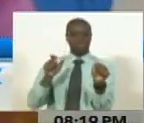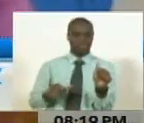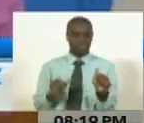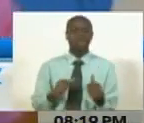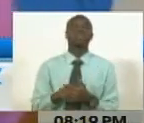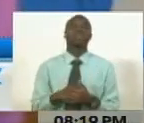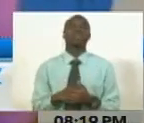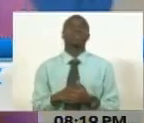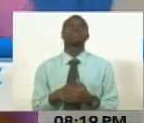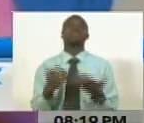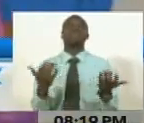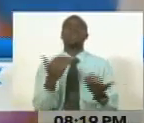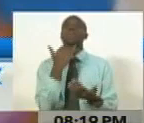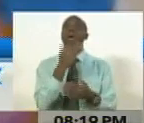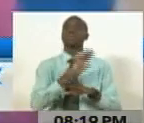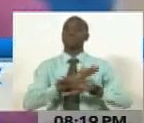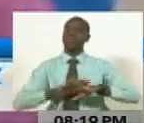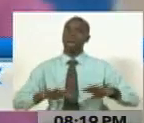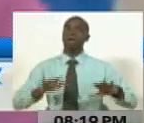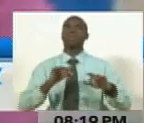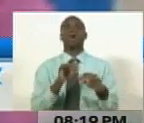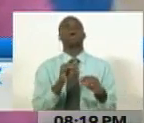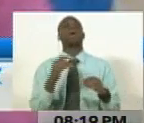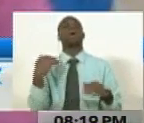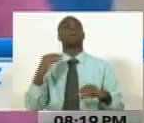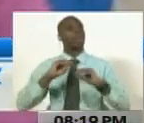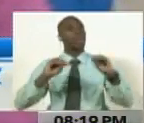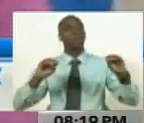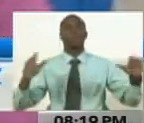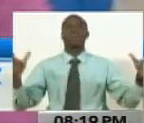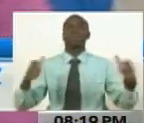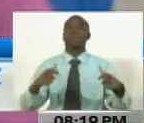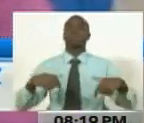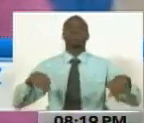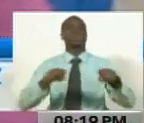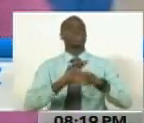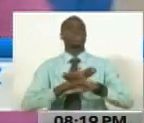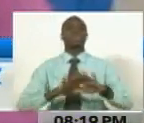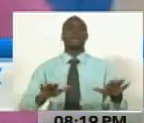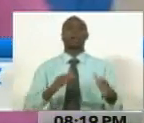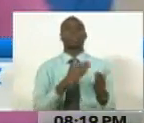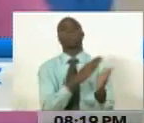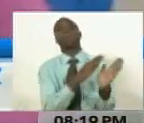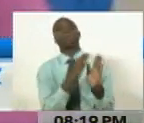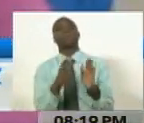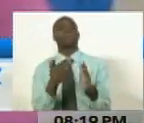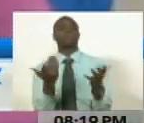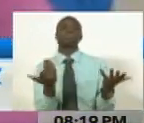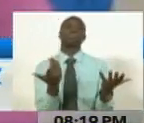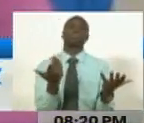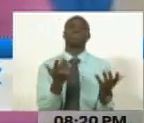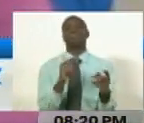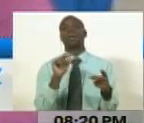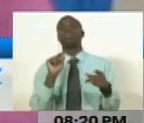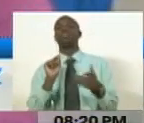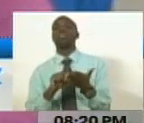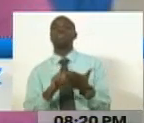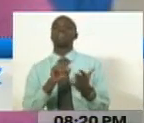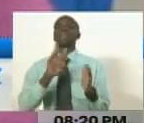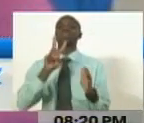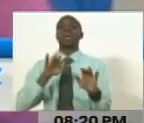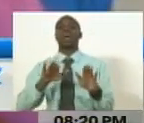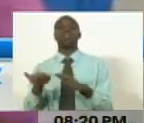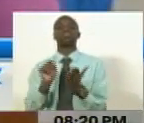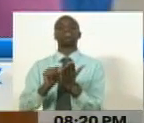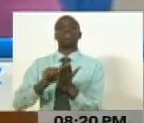ha más de 300 tweets, al momento de la intervención ya va por 607. La obsesión con Venezuela, como